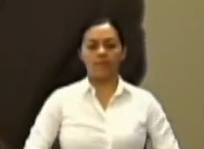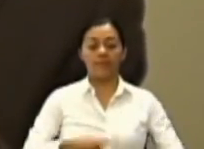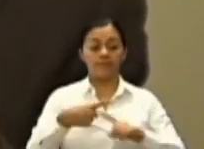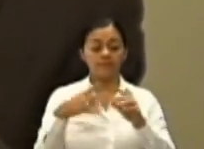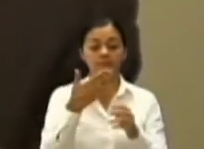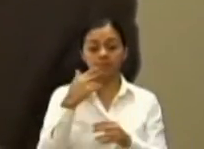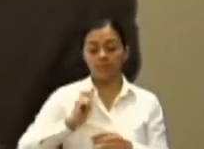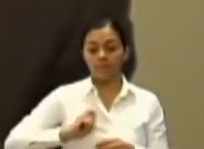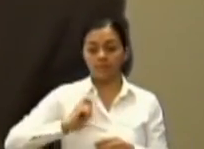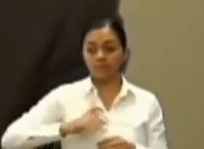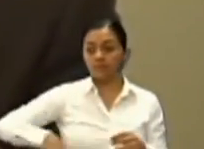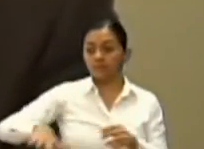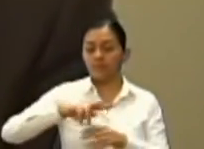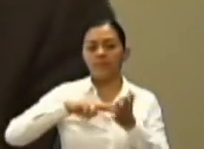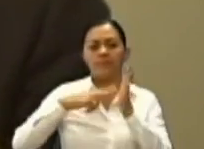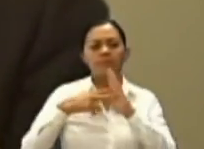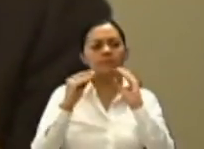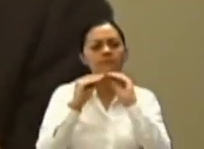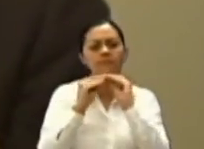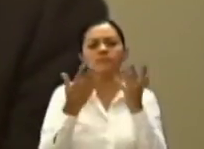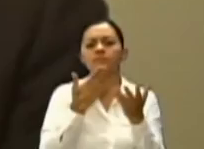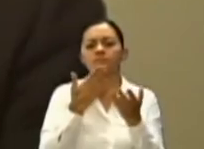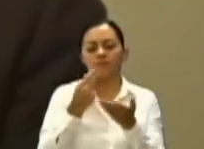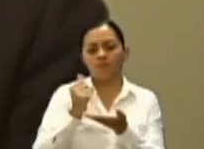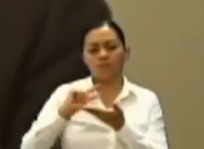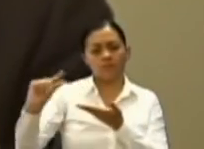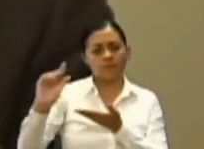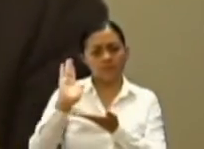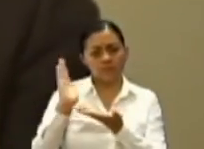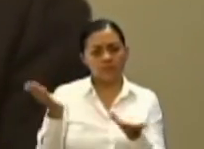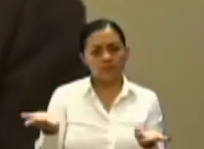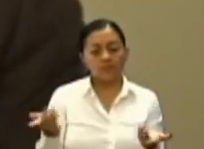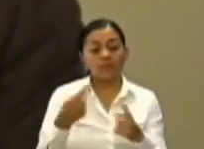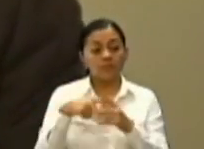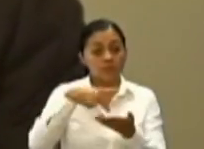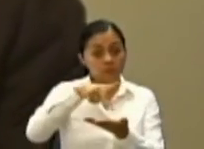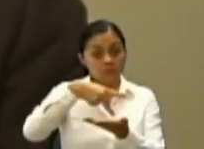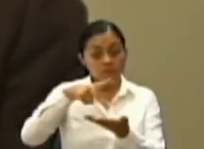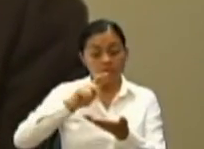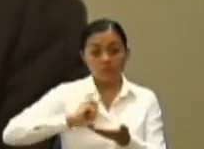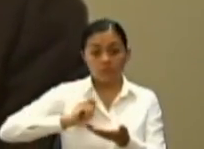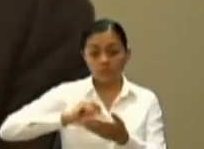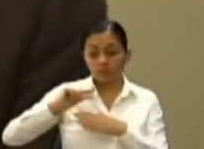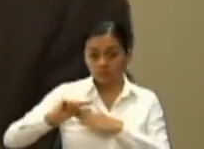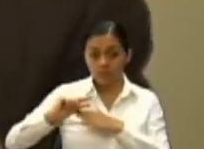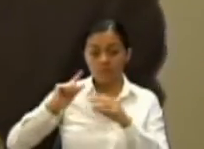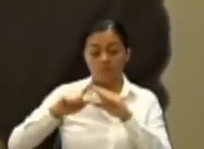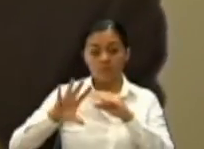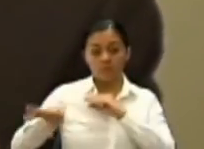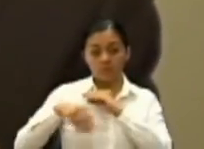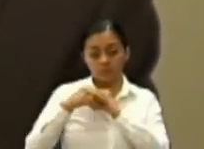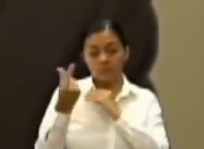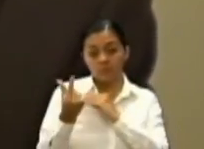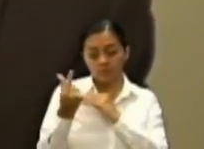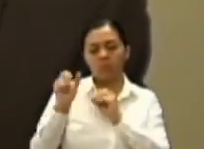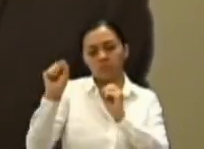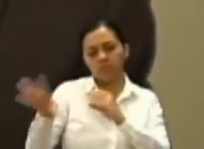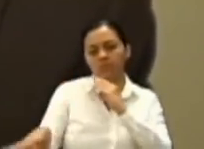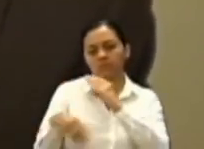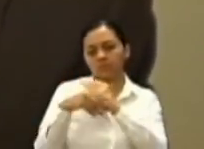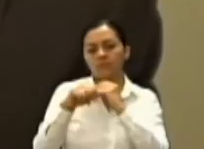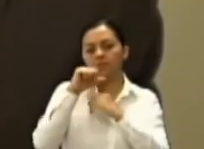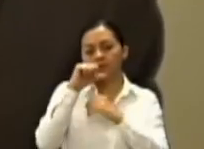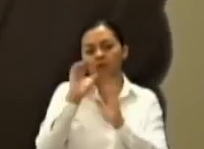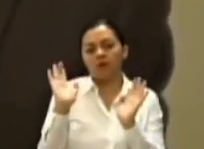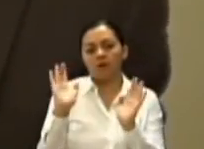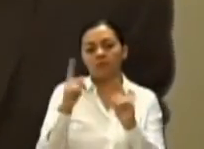salarios pero se significa entre otras cosas pagar mayor cotización al gente de pagando salarios pequeñitos y compensando con utilidades se está frente a